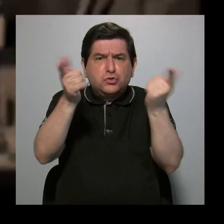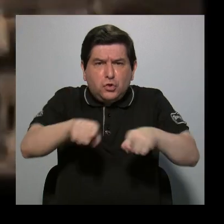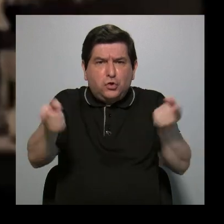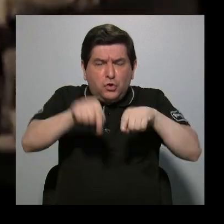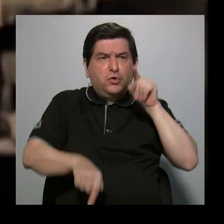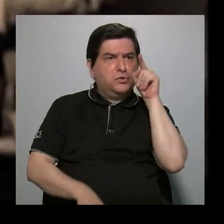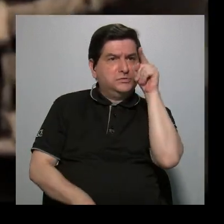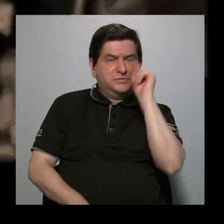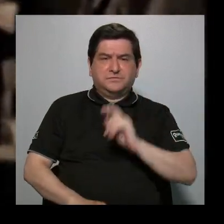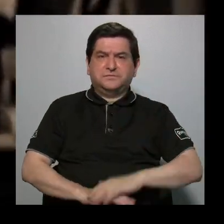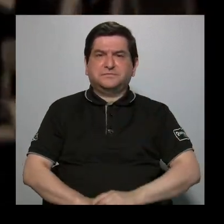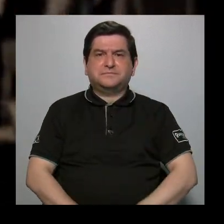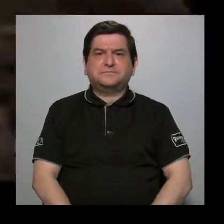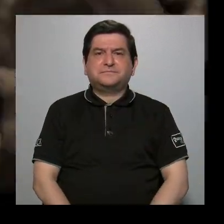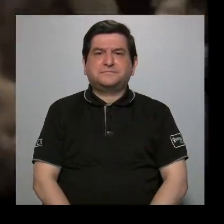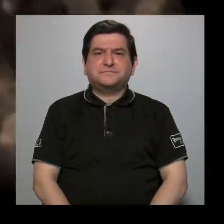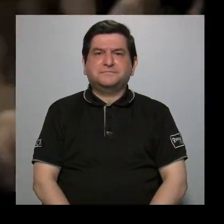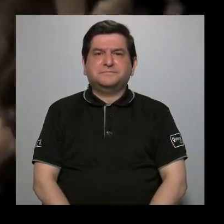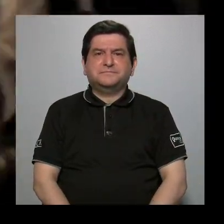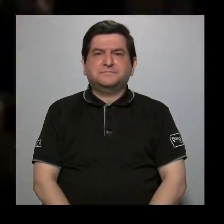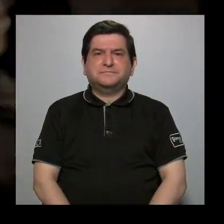que estaba pasando allá.